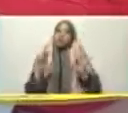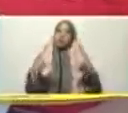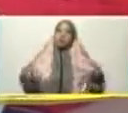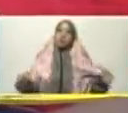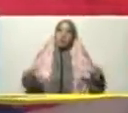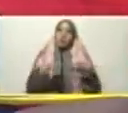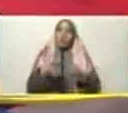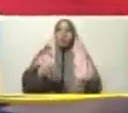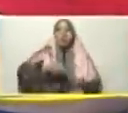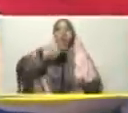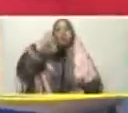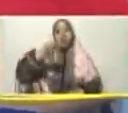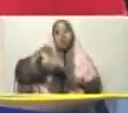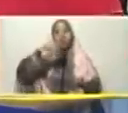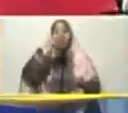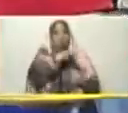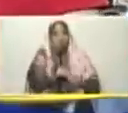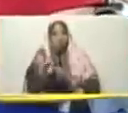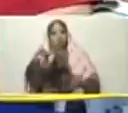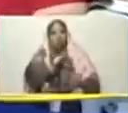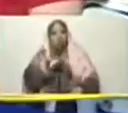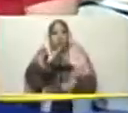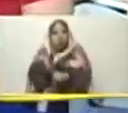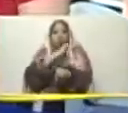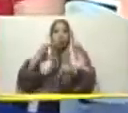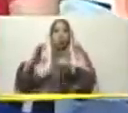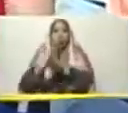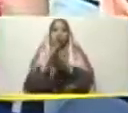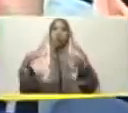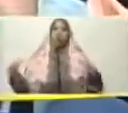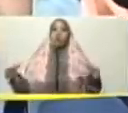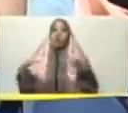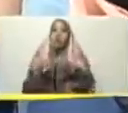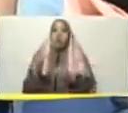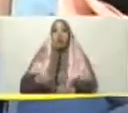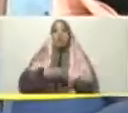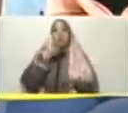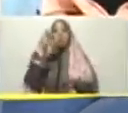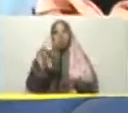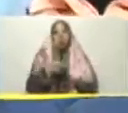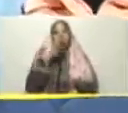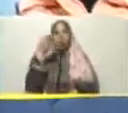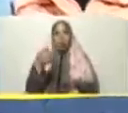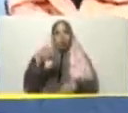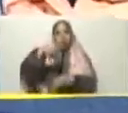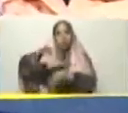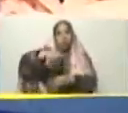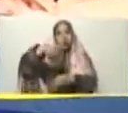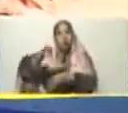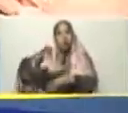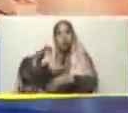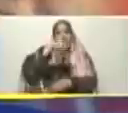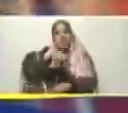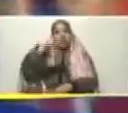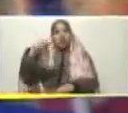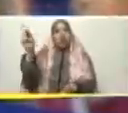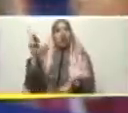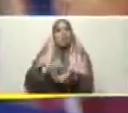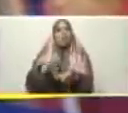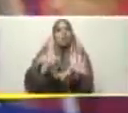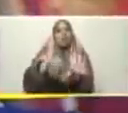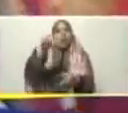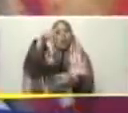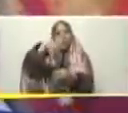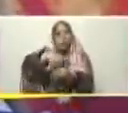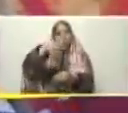populares nuevas mayorías culturales nuevas mayorías políticas y electorales para mantener el